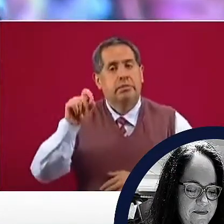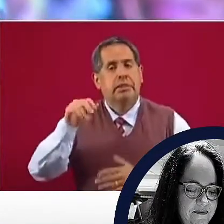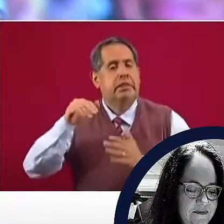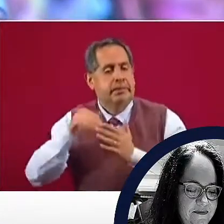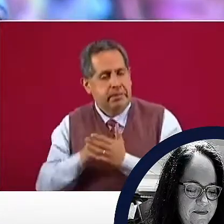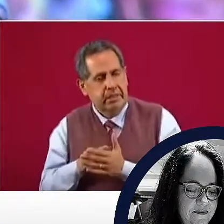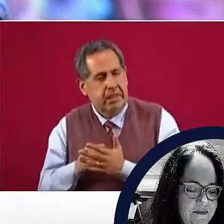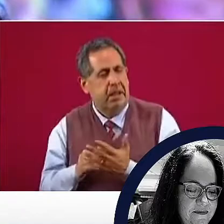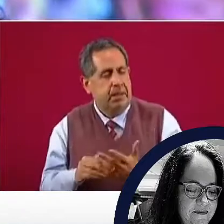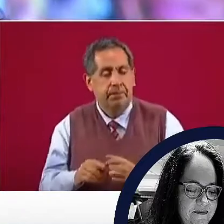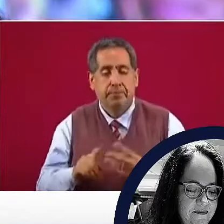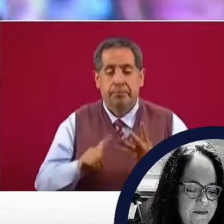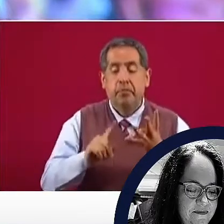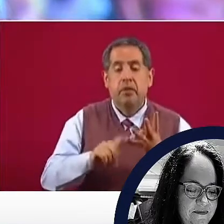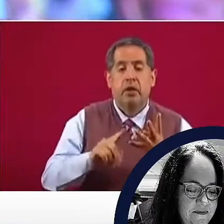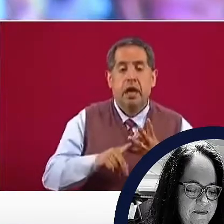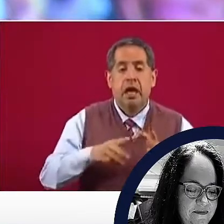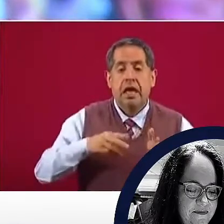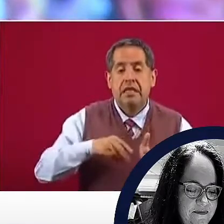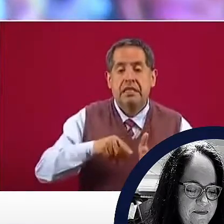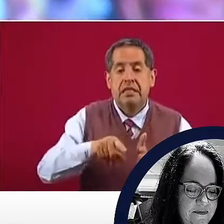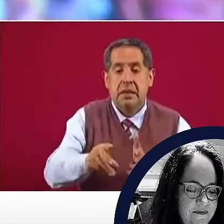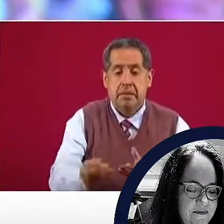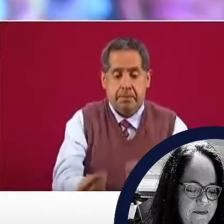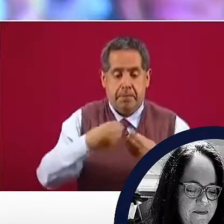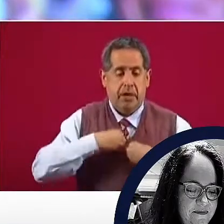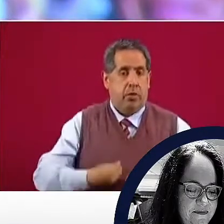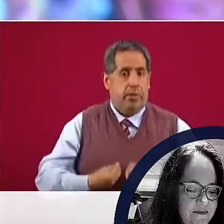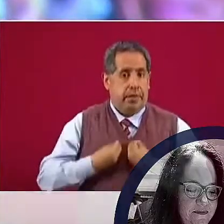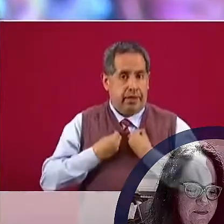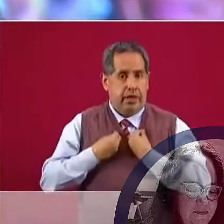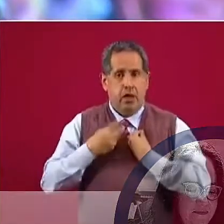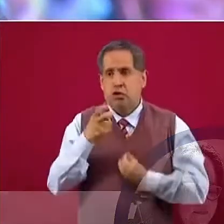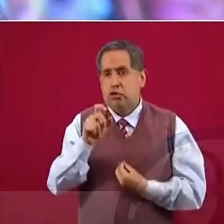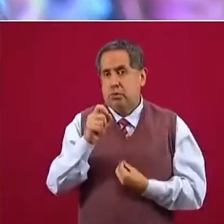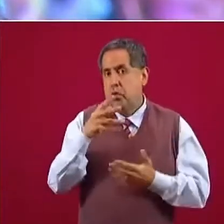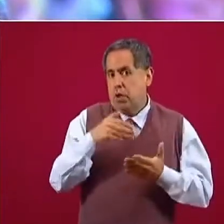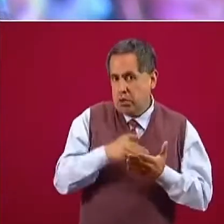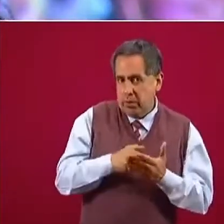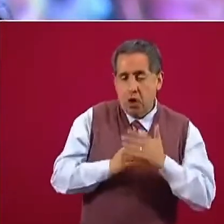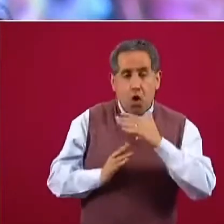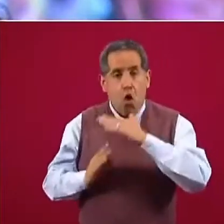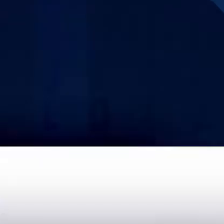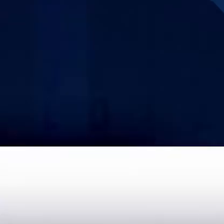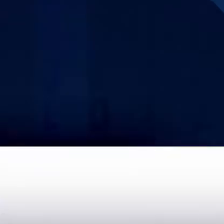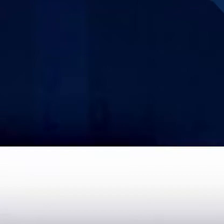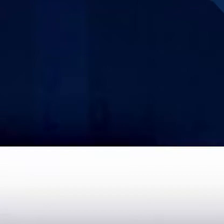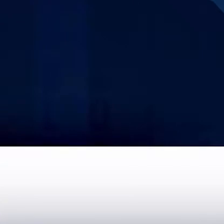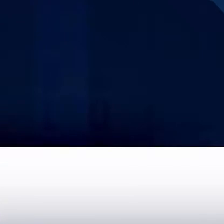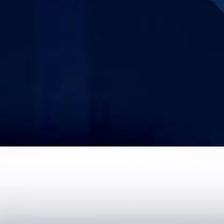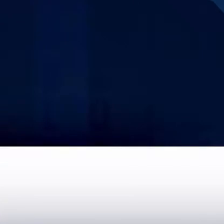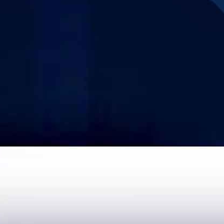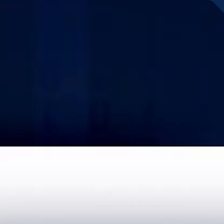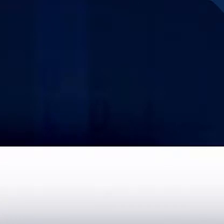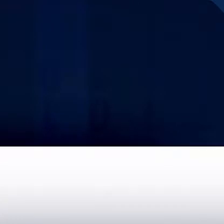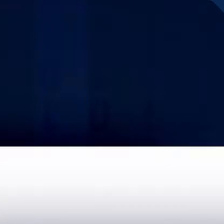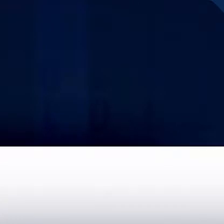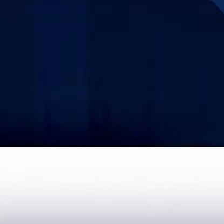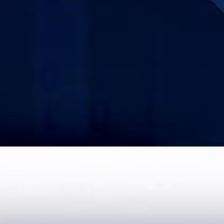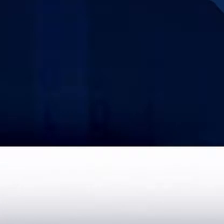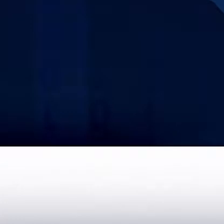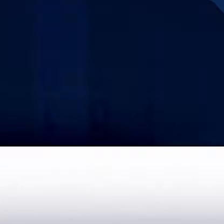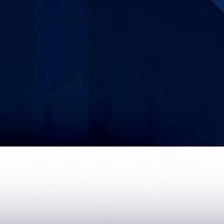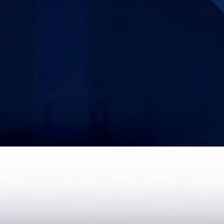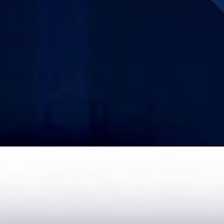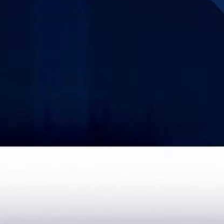están, pues, en una situación muy difícil, porque sus estudiantes muchas veces, pues, necesitan apoyos mucho